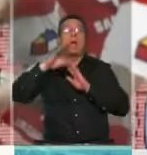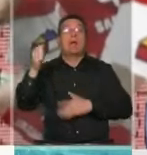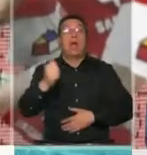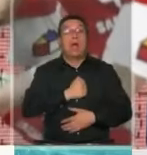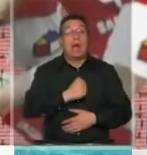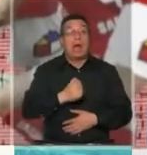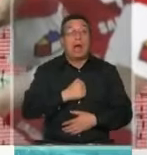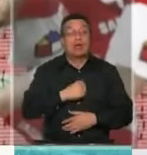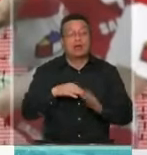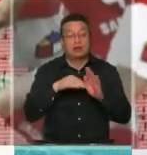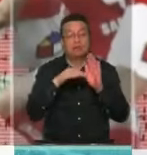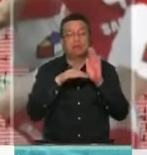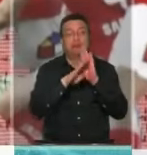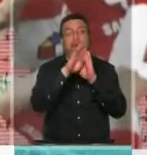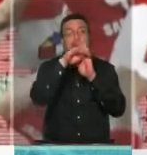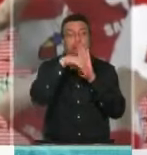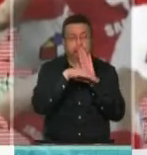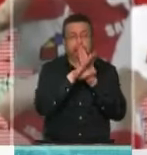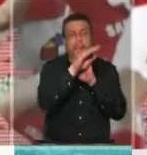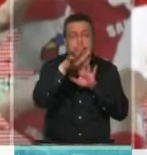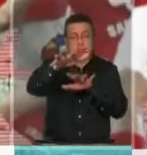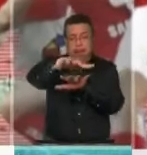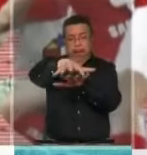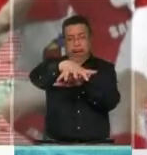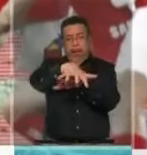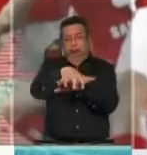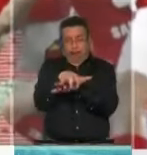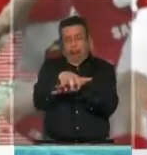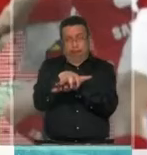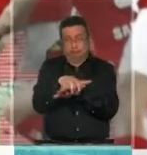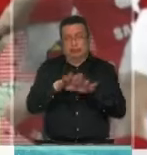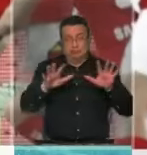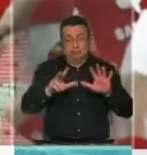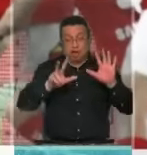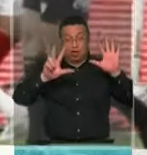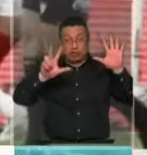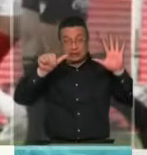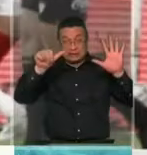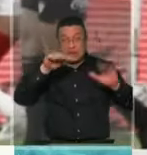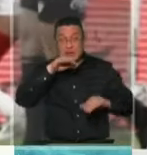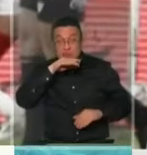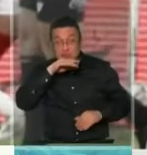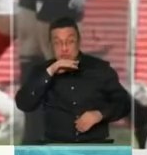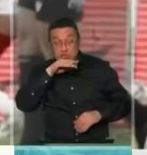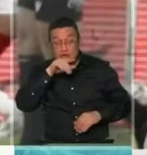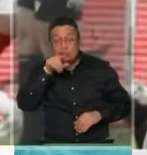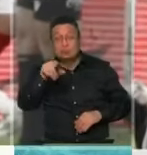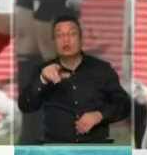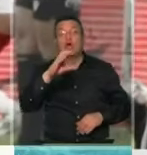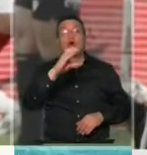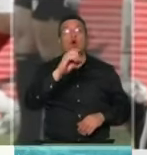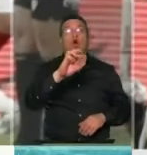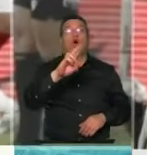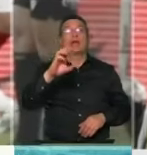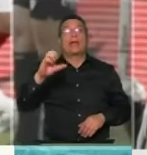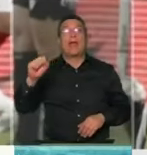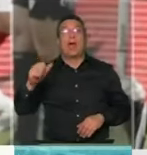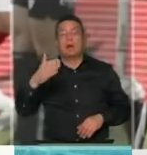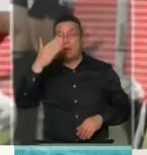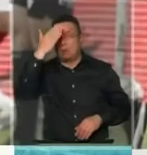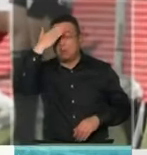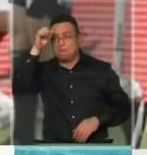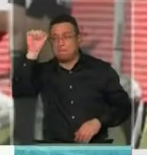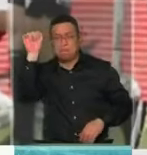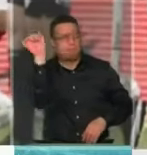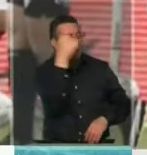súper irregular, aguantó todo lo que pudo, pero fue justamente en ese minuto 86 cuando apareció Javier Correa para con un golpe de cabeza marcar